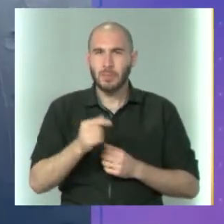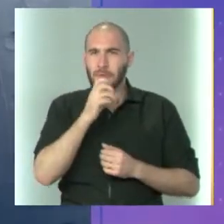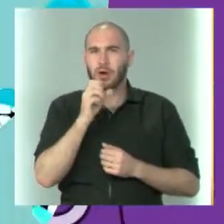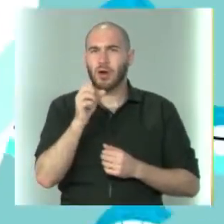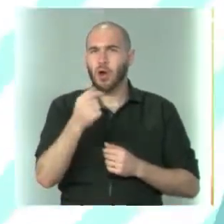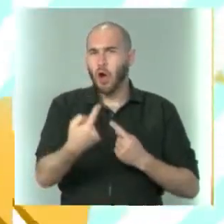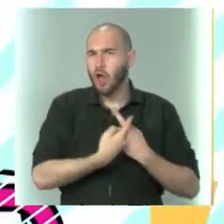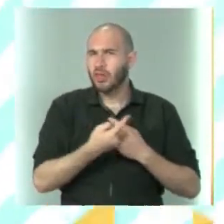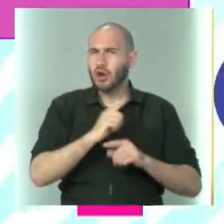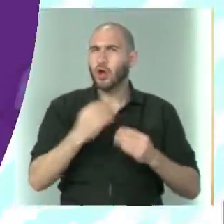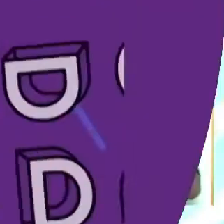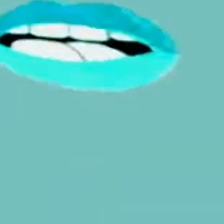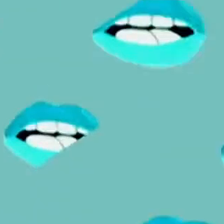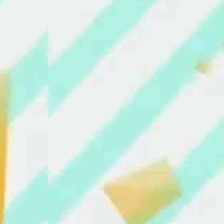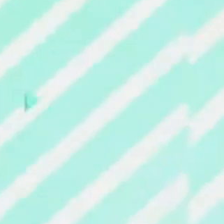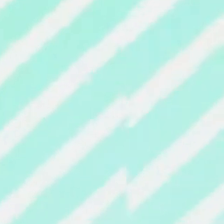contra?